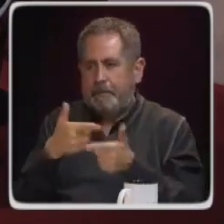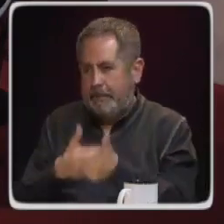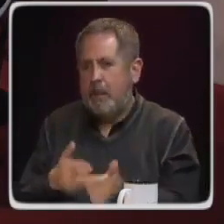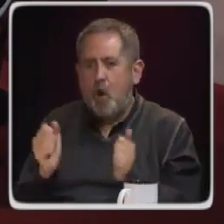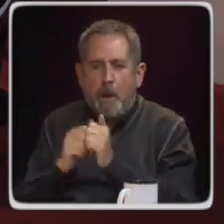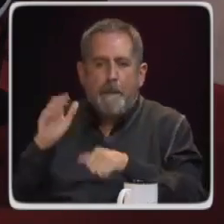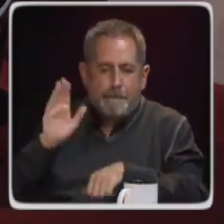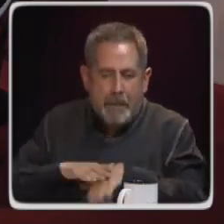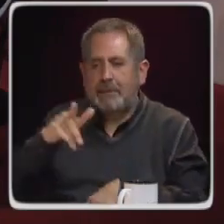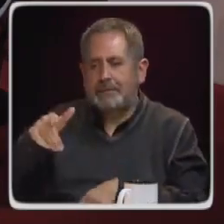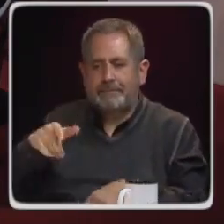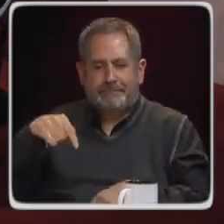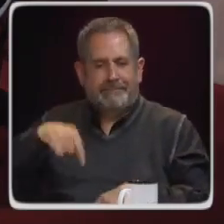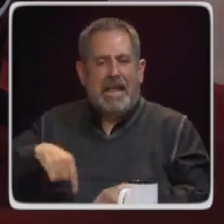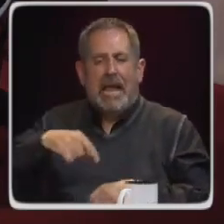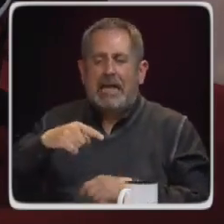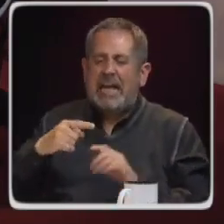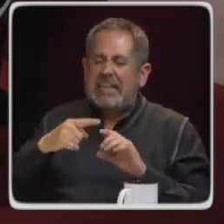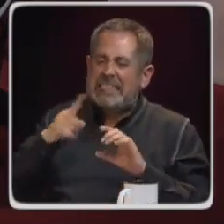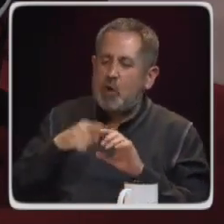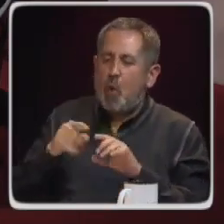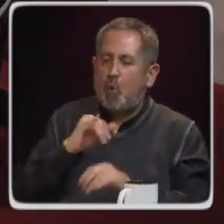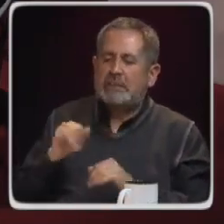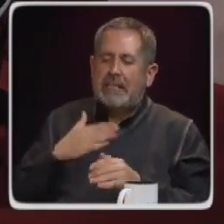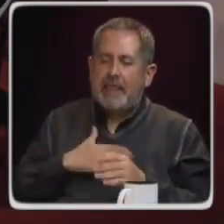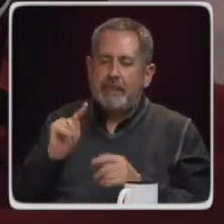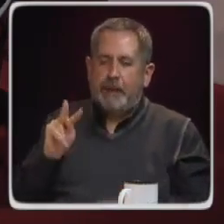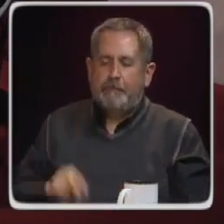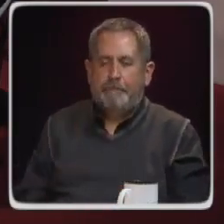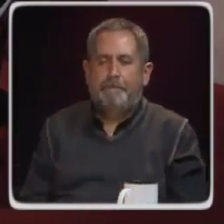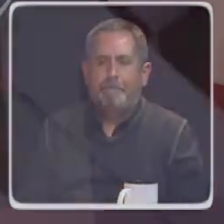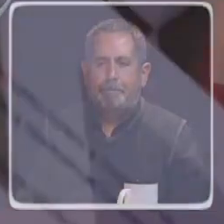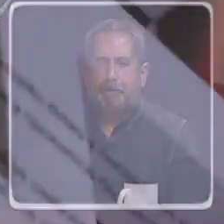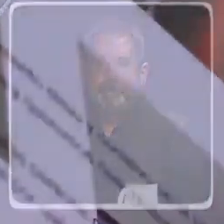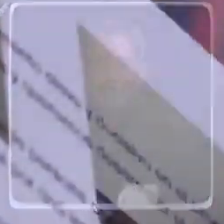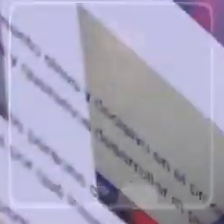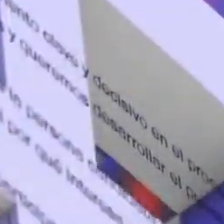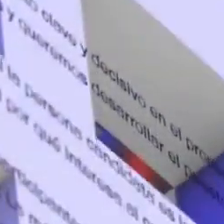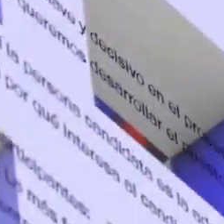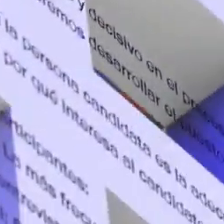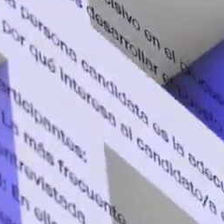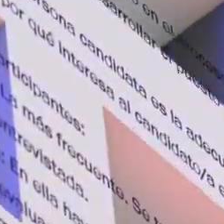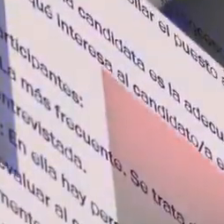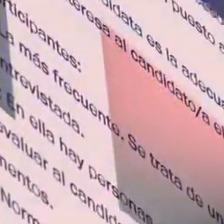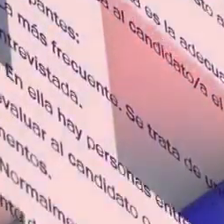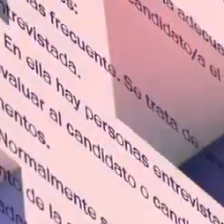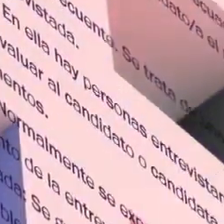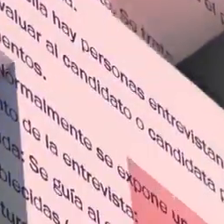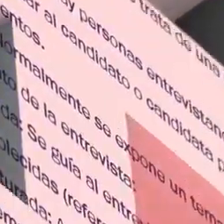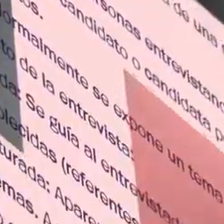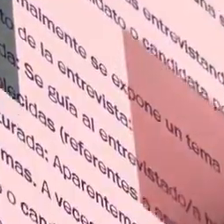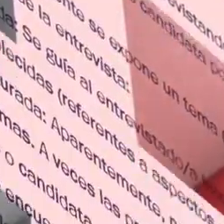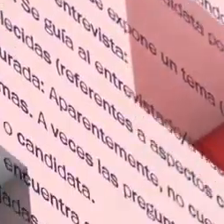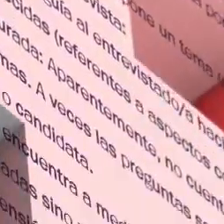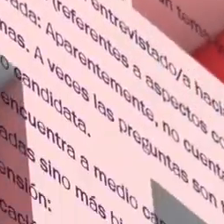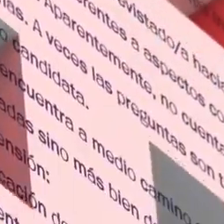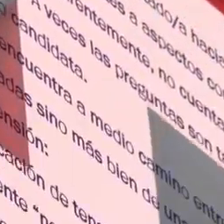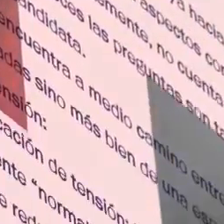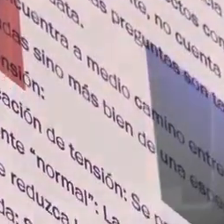legislación, pero después no hay dinero, no presupuesto. Está en la ley, pero si no hay presupuesto no sirve de nada. Entonces necesitamos que la Ley General